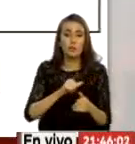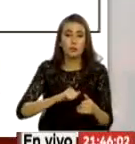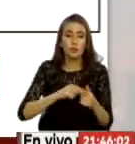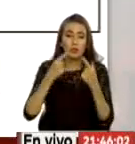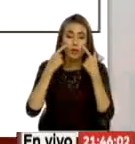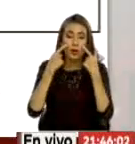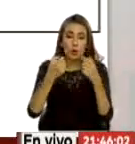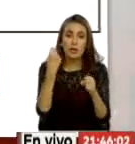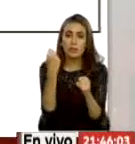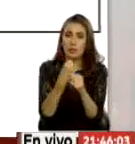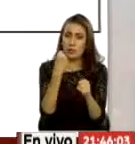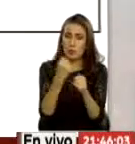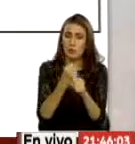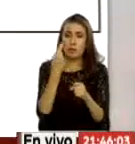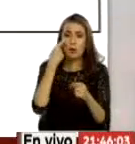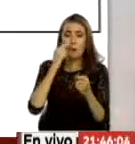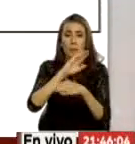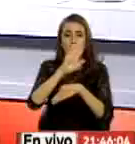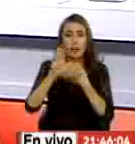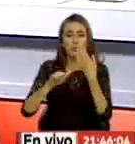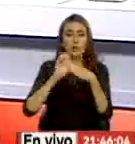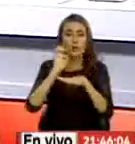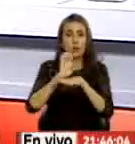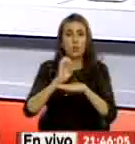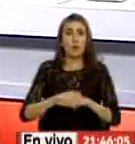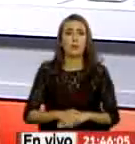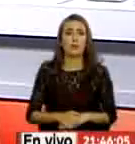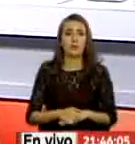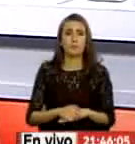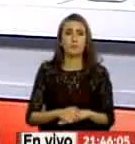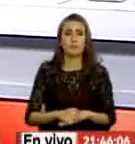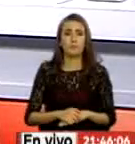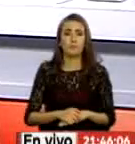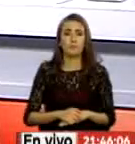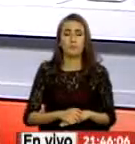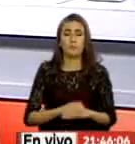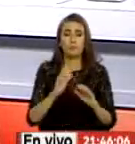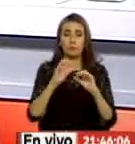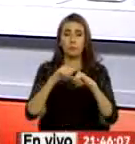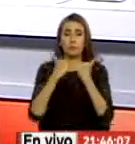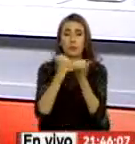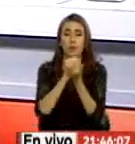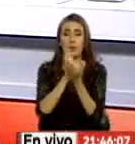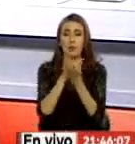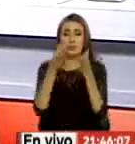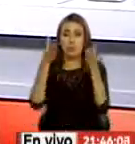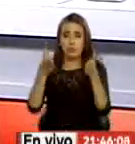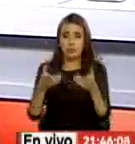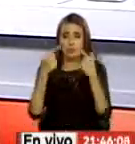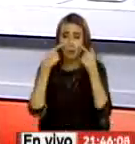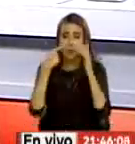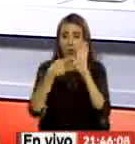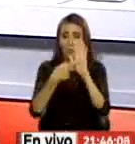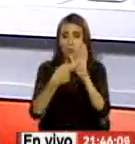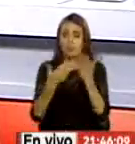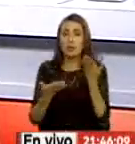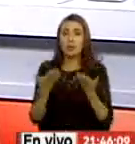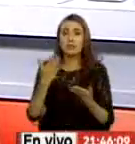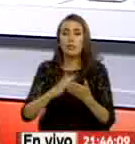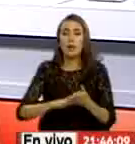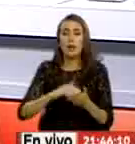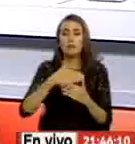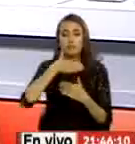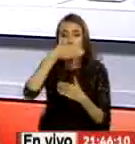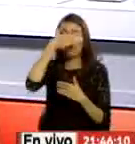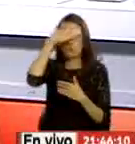a trabajar en favor del pueblo. Señor Yunda, usted ha dado hoy unas duras declaraciones donde ha dicho que es una